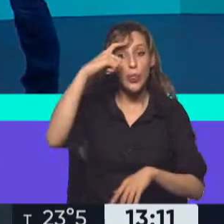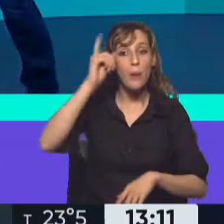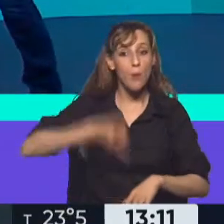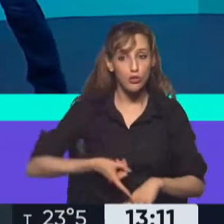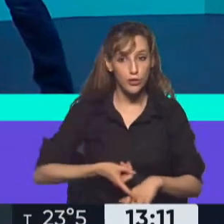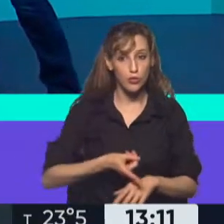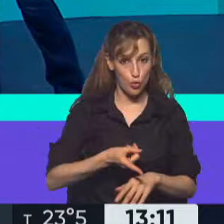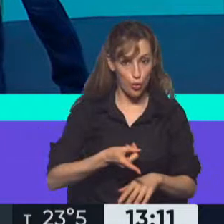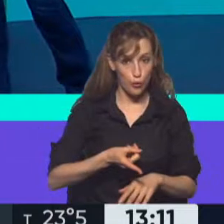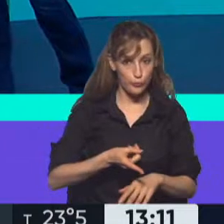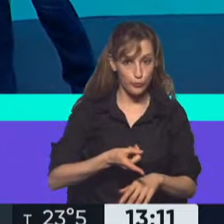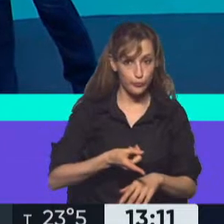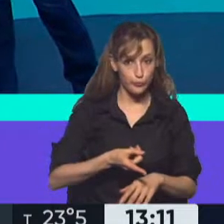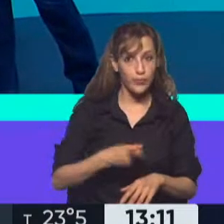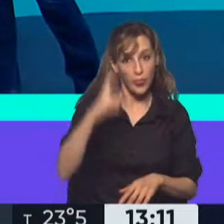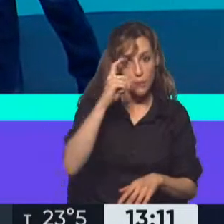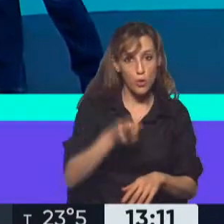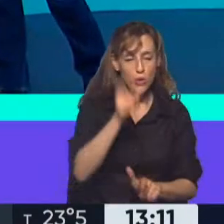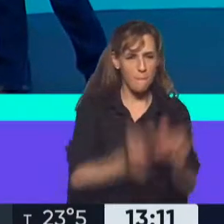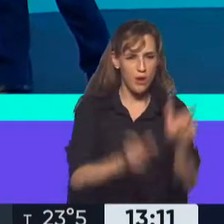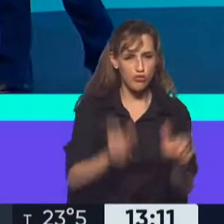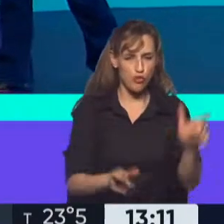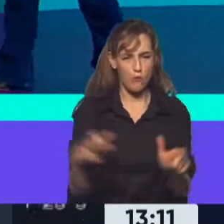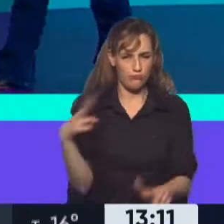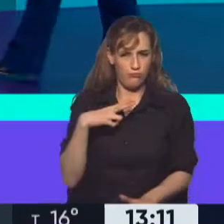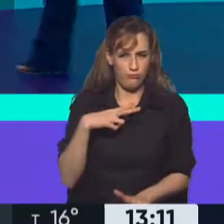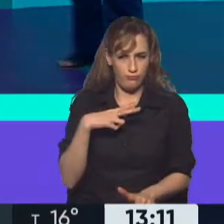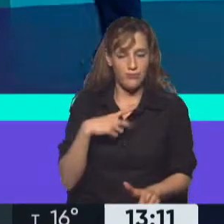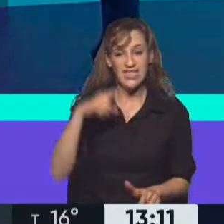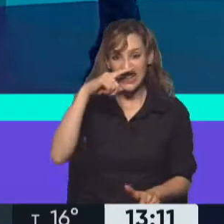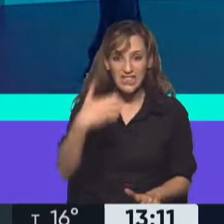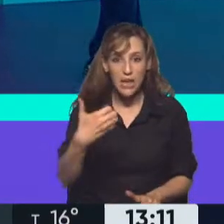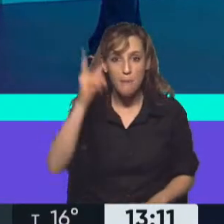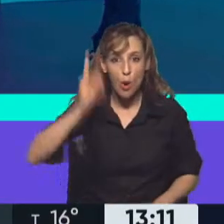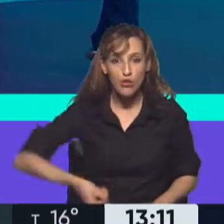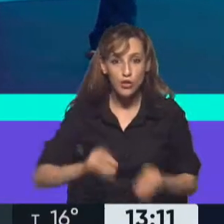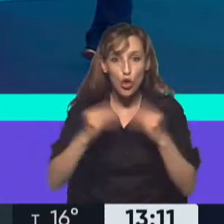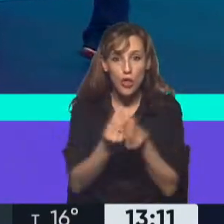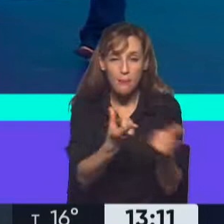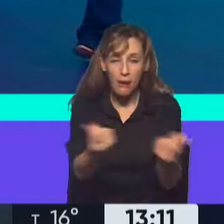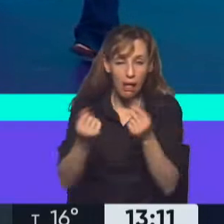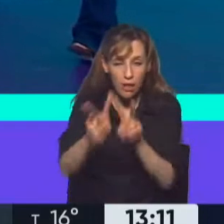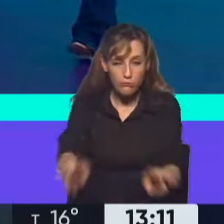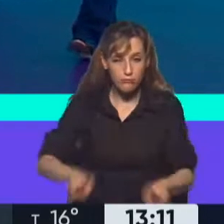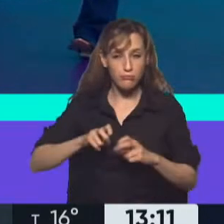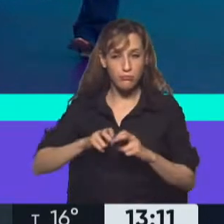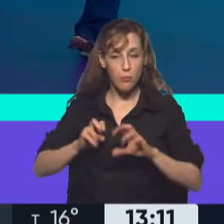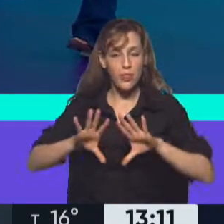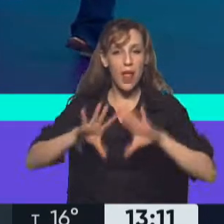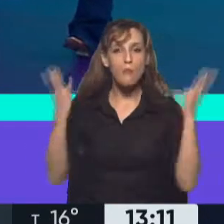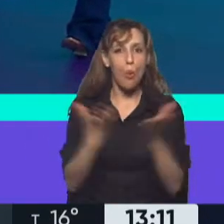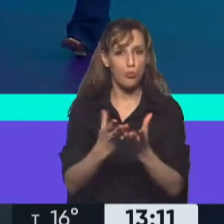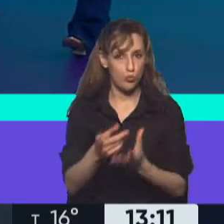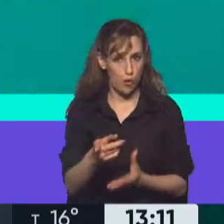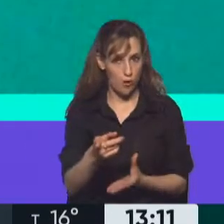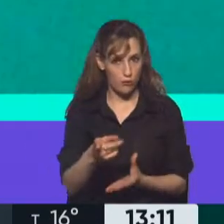más rico, es decir, el 10% de la población que más tiene el 76% de la riqueza en el mundo, es decir, de los bienes, de